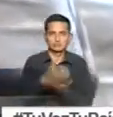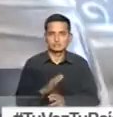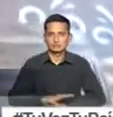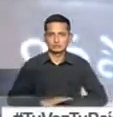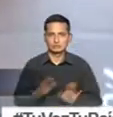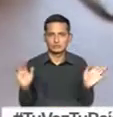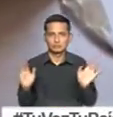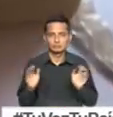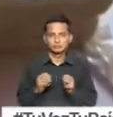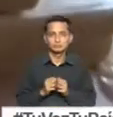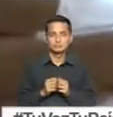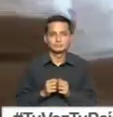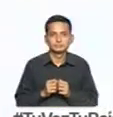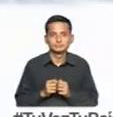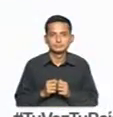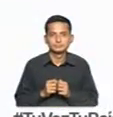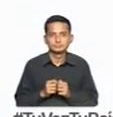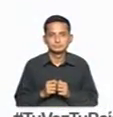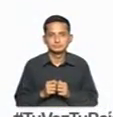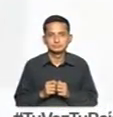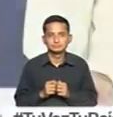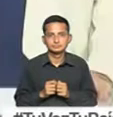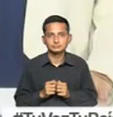todo en Centroamérica y en Estados Unidos.